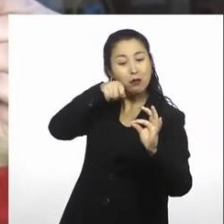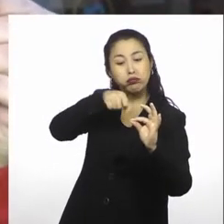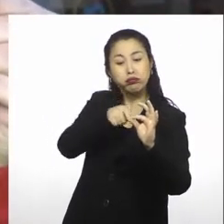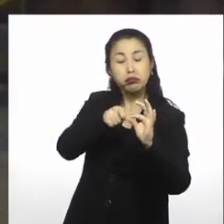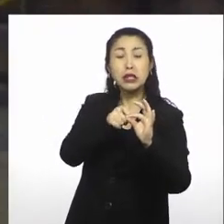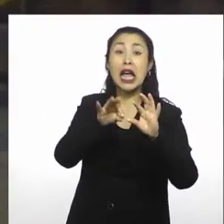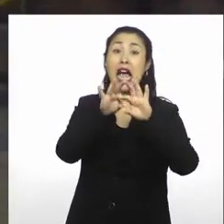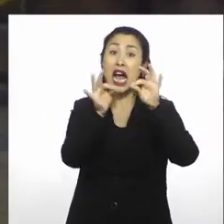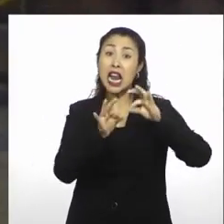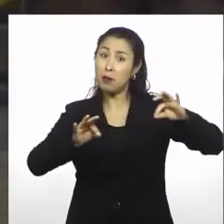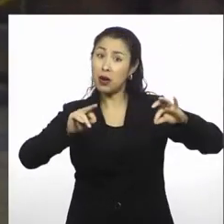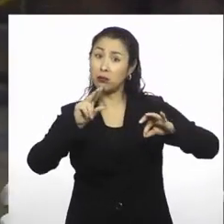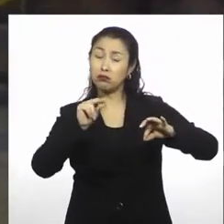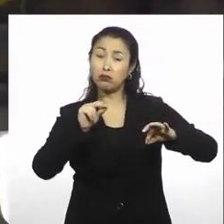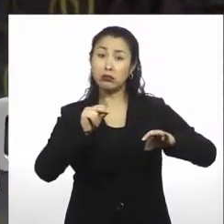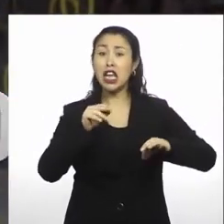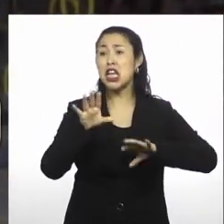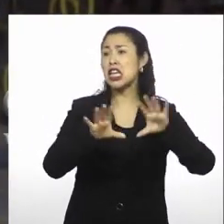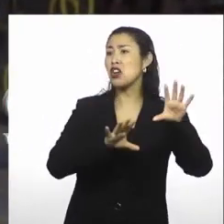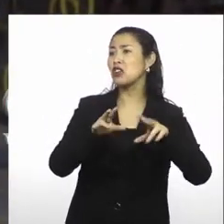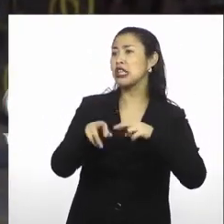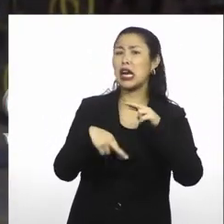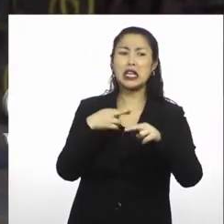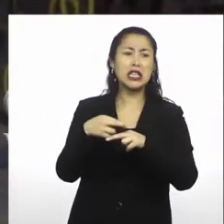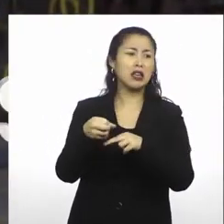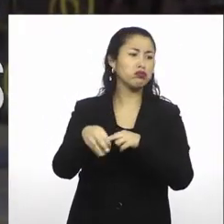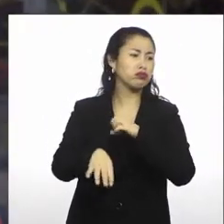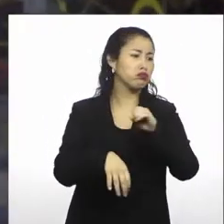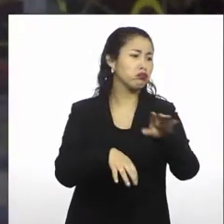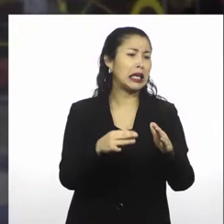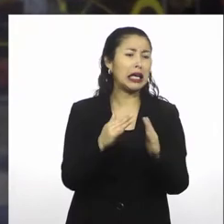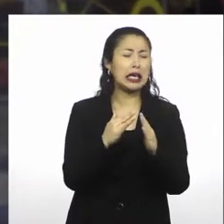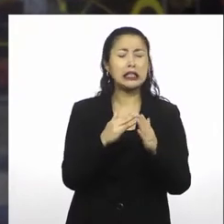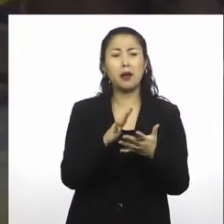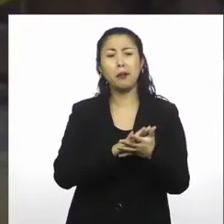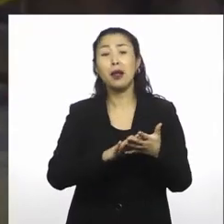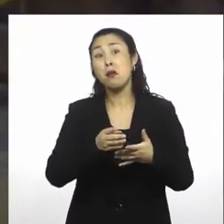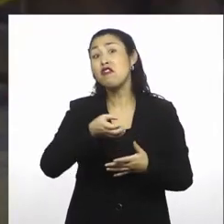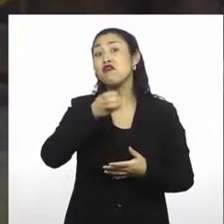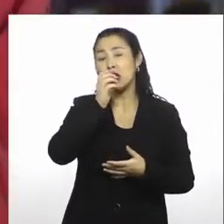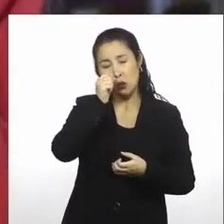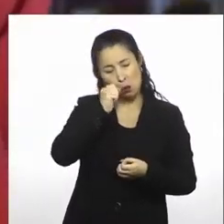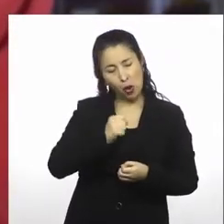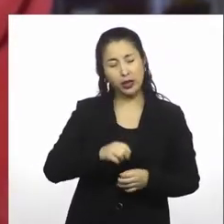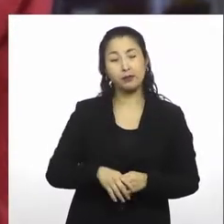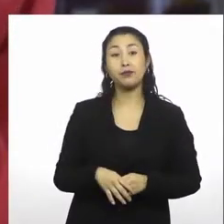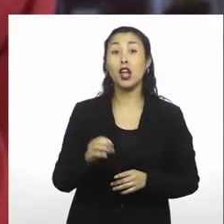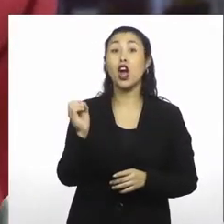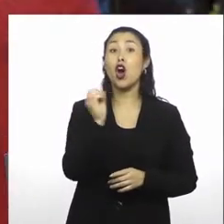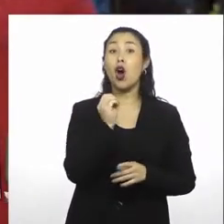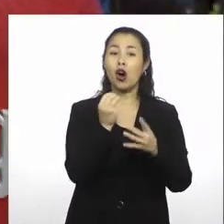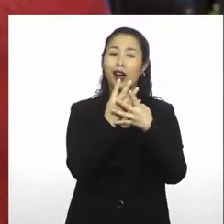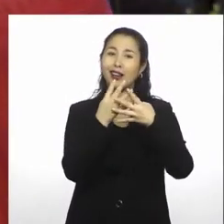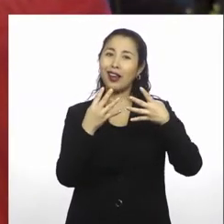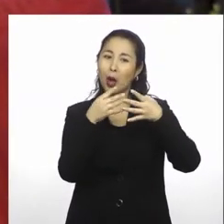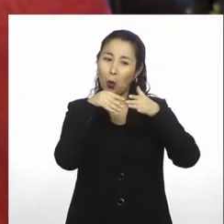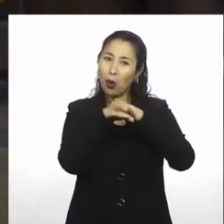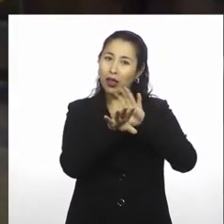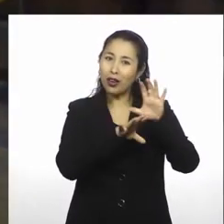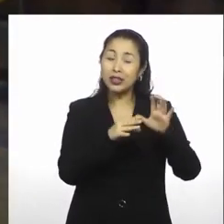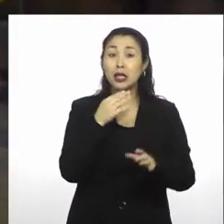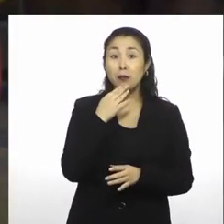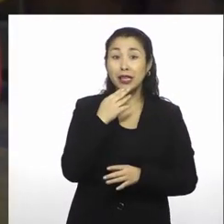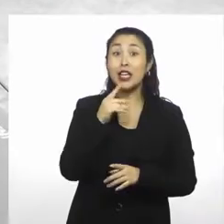alambres y objetos reciclados que tengas en tu casa, como por ejemplo vasos o rejillas, pelotas de